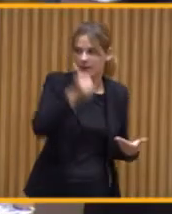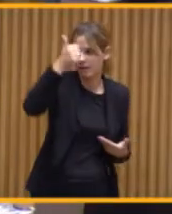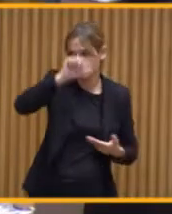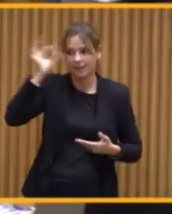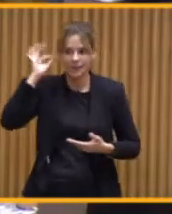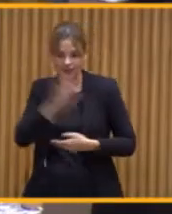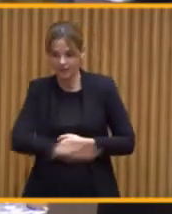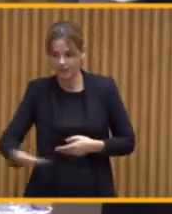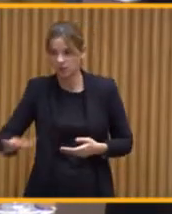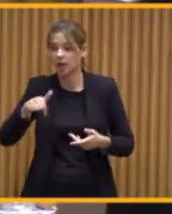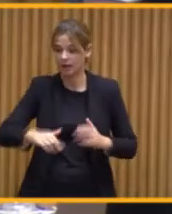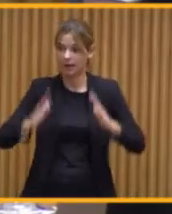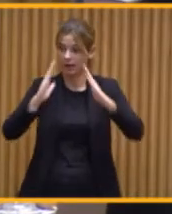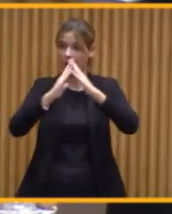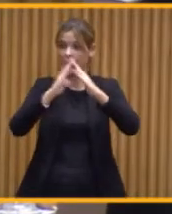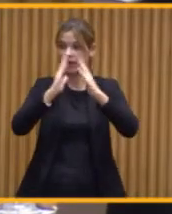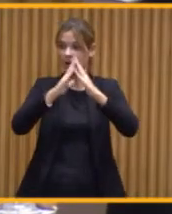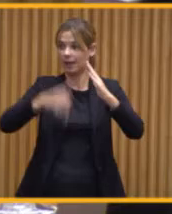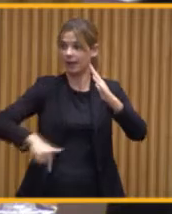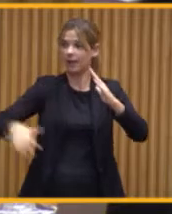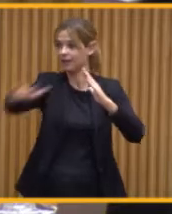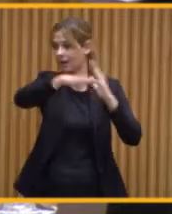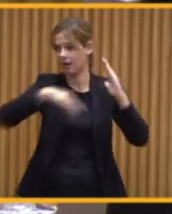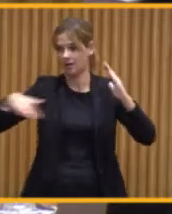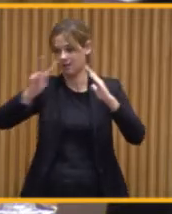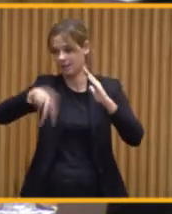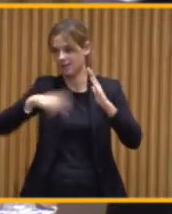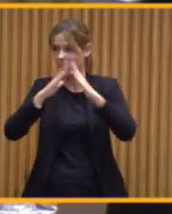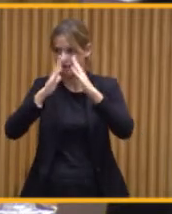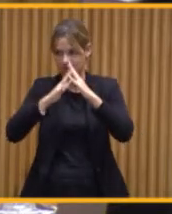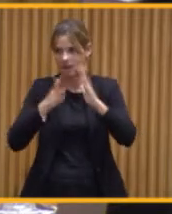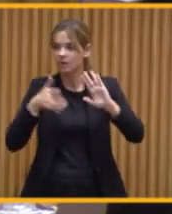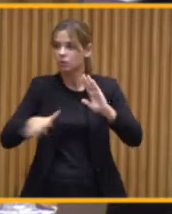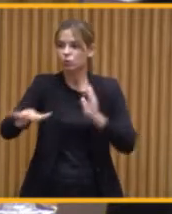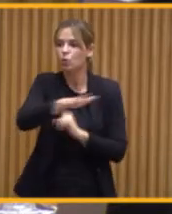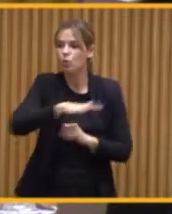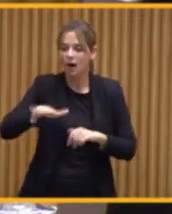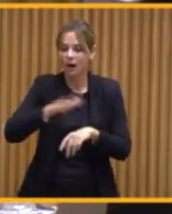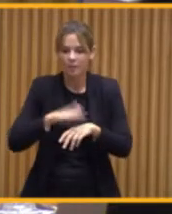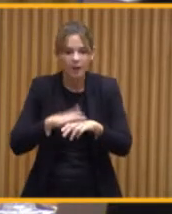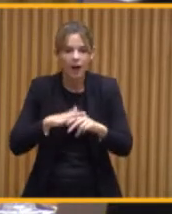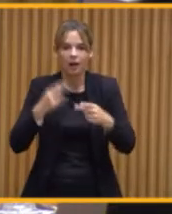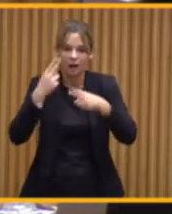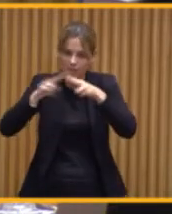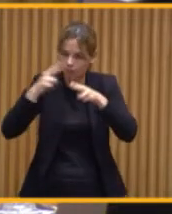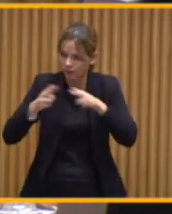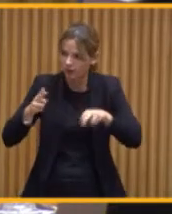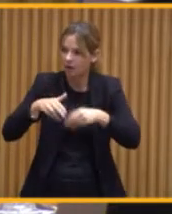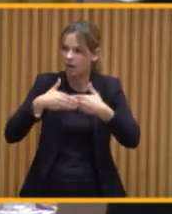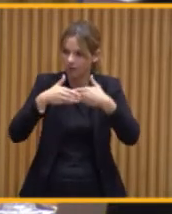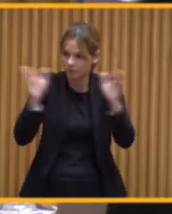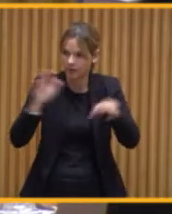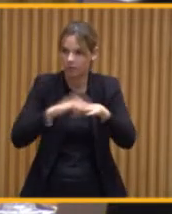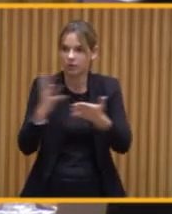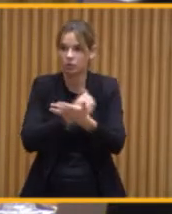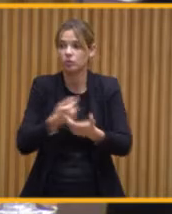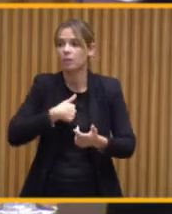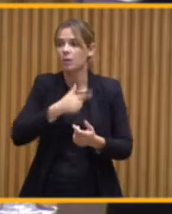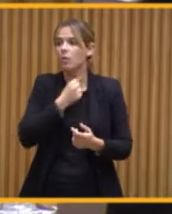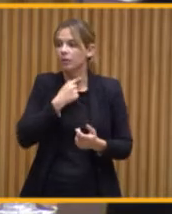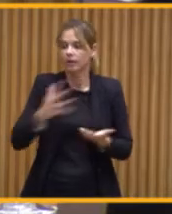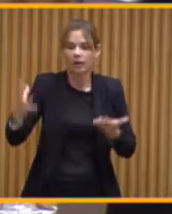esta que es también vuestra casa no os olvidéis esta es la sede de la soberanía popular y es vuestra casa también y me gustaría que os enteráis como en casa